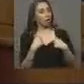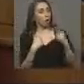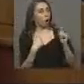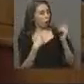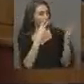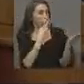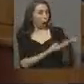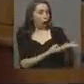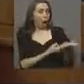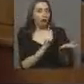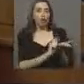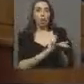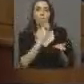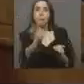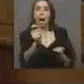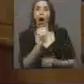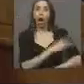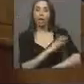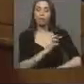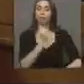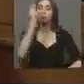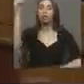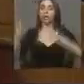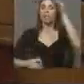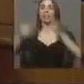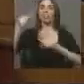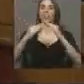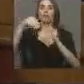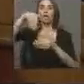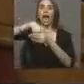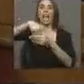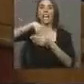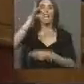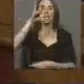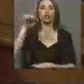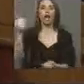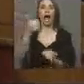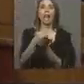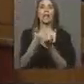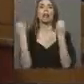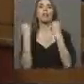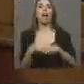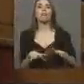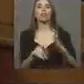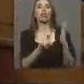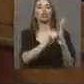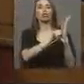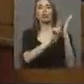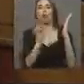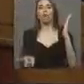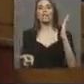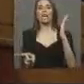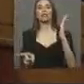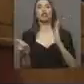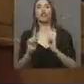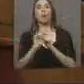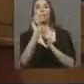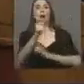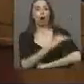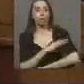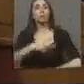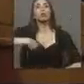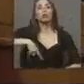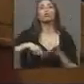sus cotizaciones pueda recurrir ante el Tribunal Electoral por notable abandono de deberes del alcalde que no pagó las cotizaciones. ¿Estamos dispuestos a